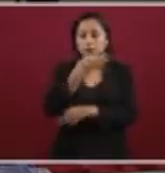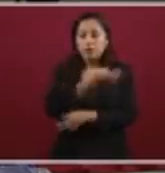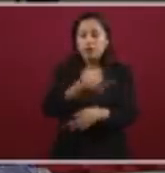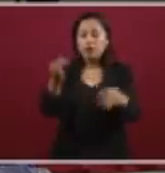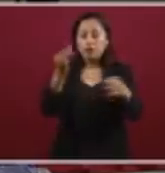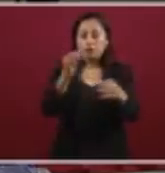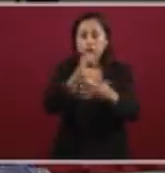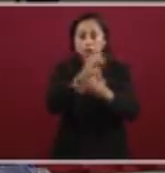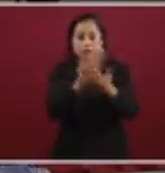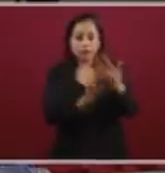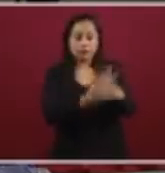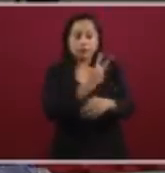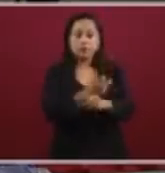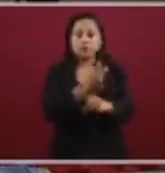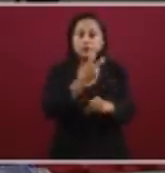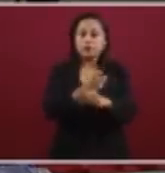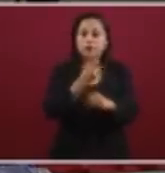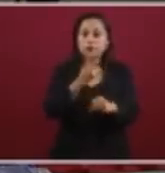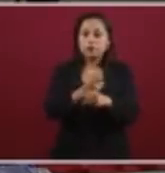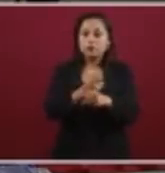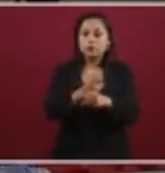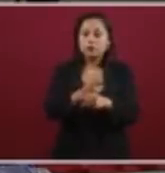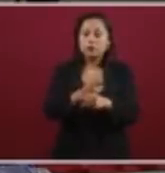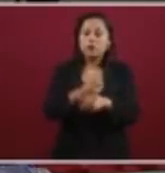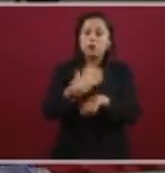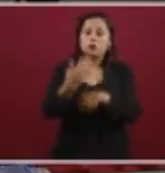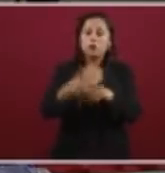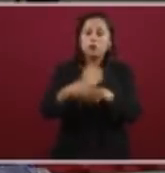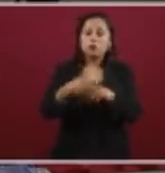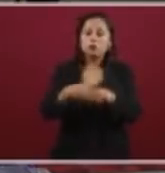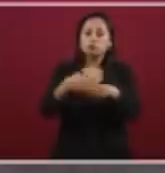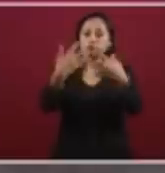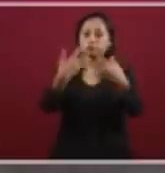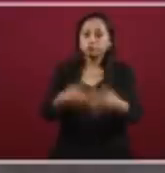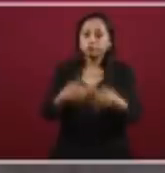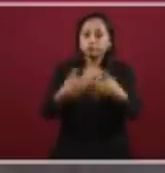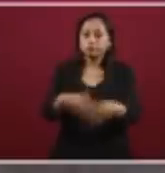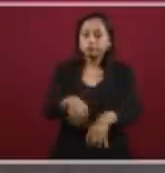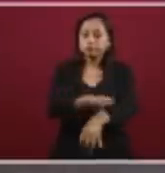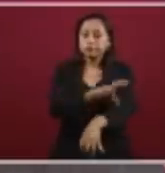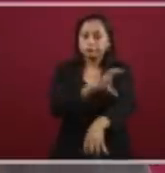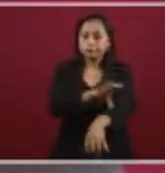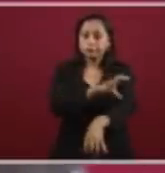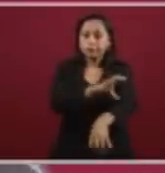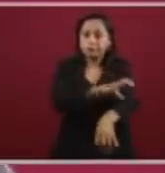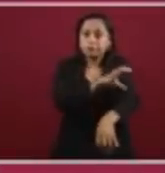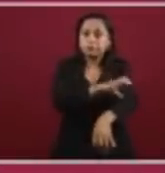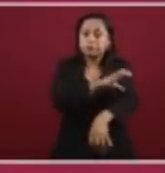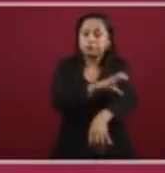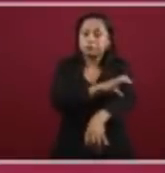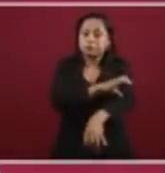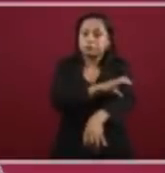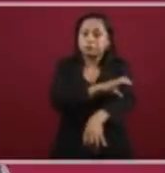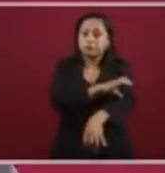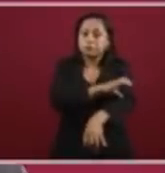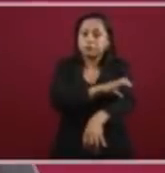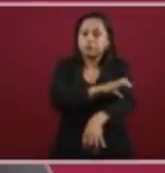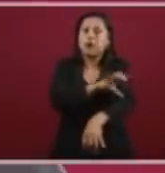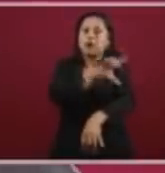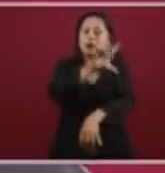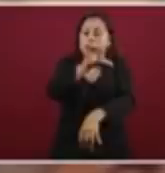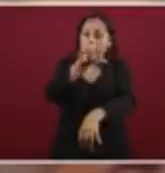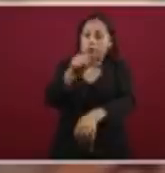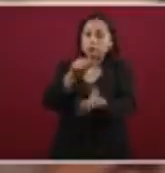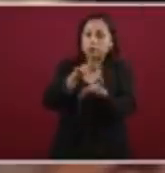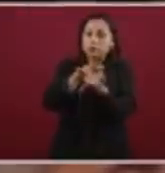la nacionalización de la industria eléctrica en donde el sme de ese tiempo apoyó la demanda la